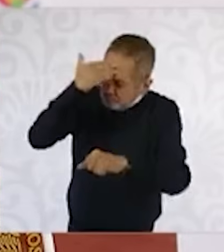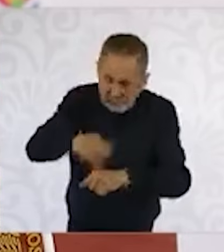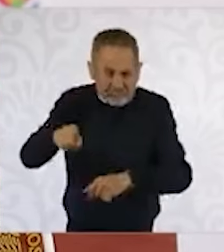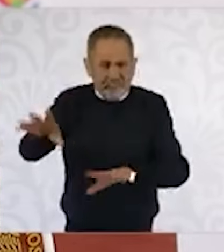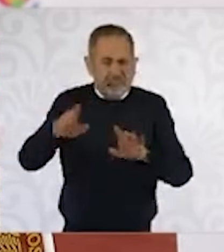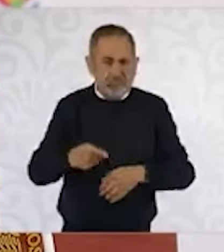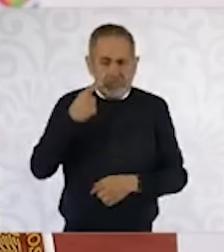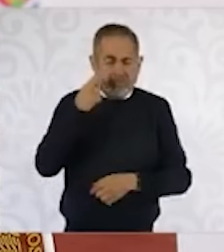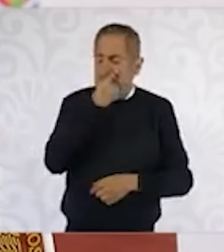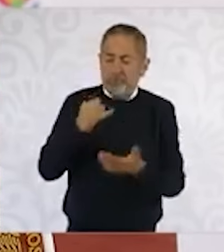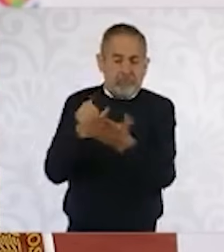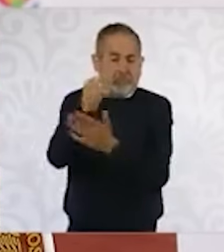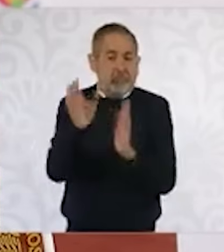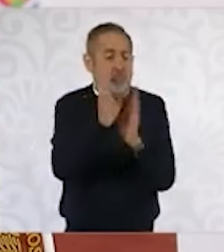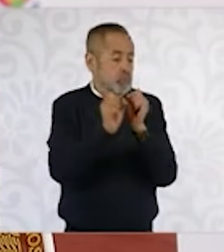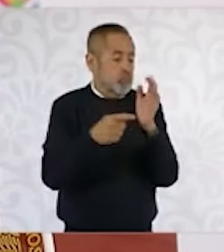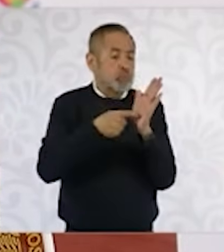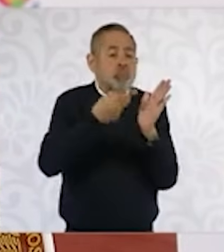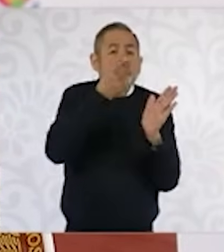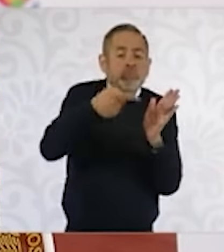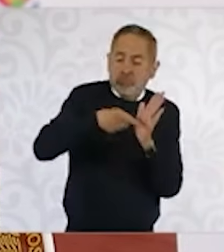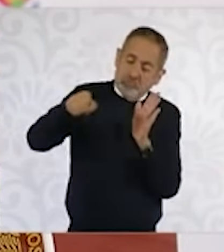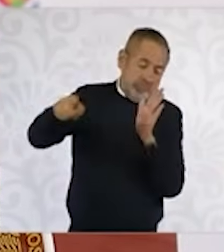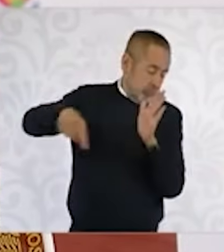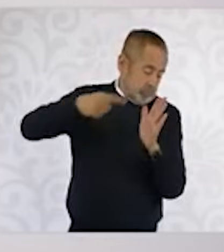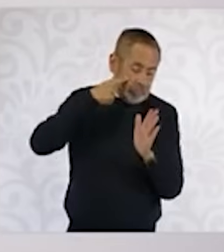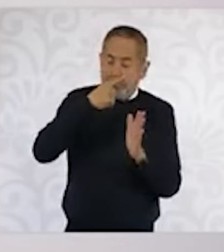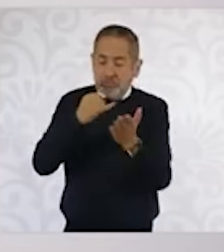y tienen la atribución para poder decidir.